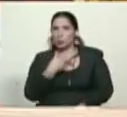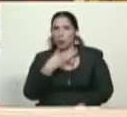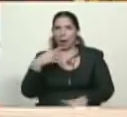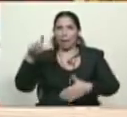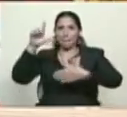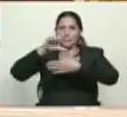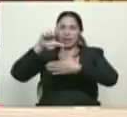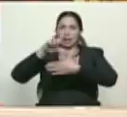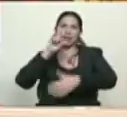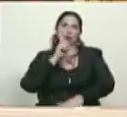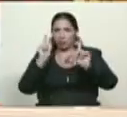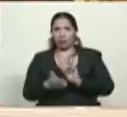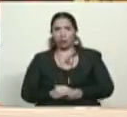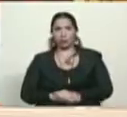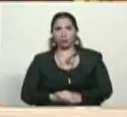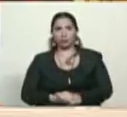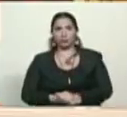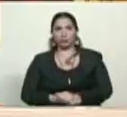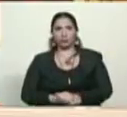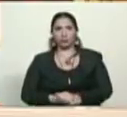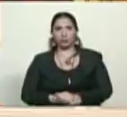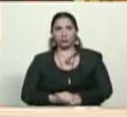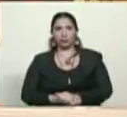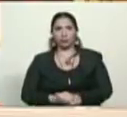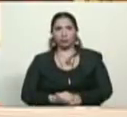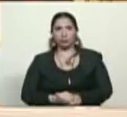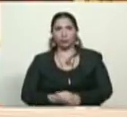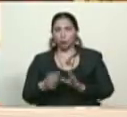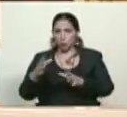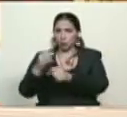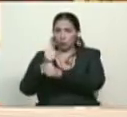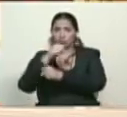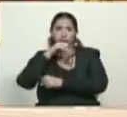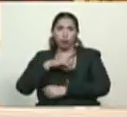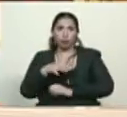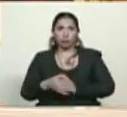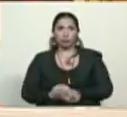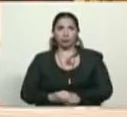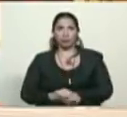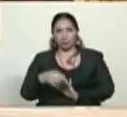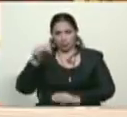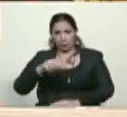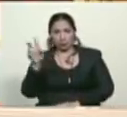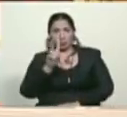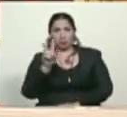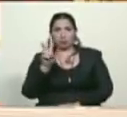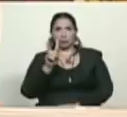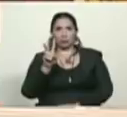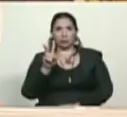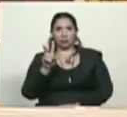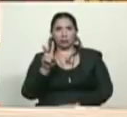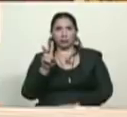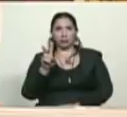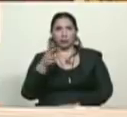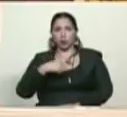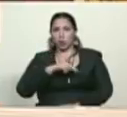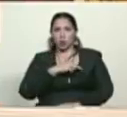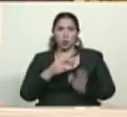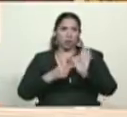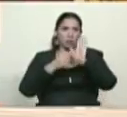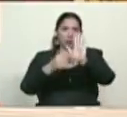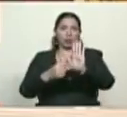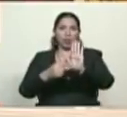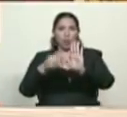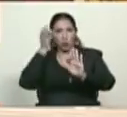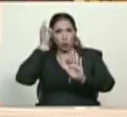nombre de la libertad Confiemos en la historia y aquí en Venezuela como lo vamos demostrar en el consejo de seguridad